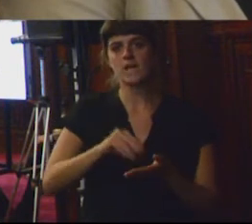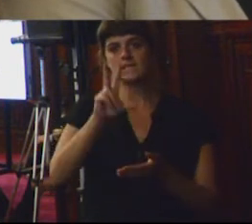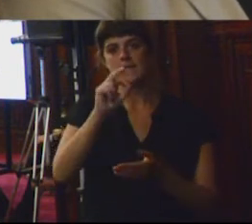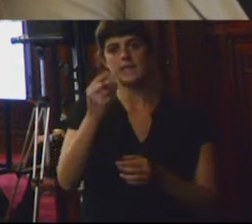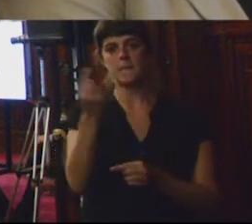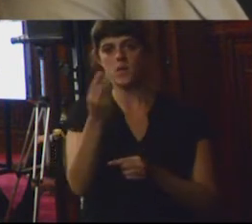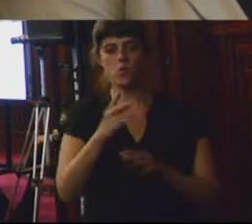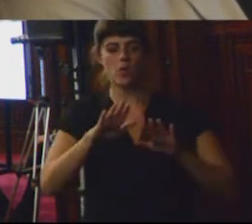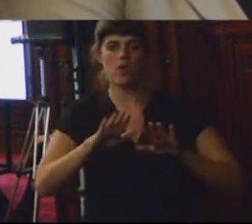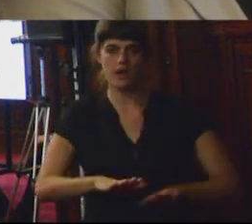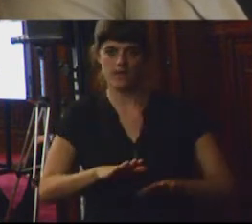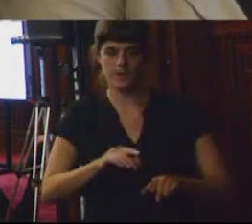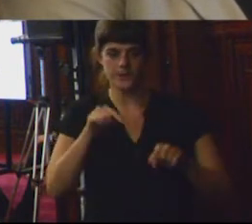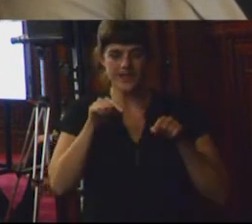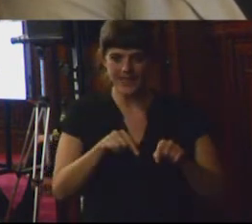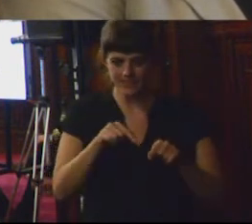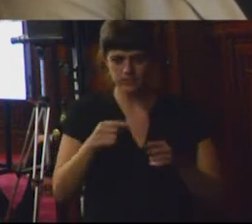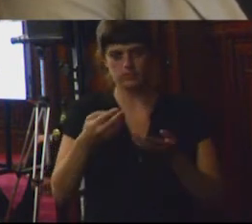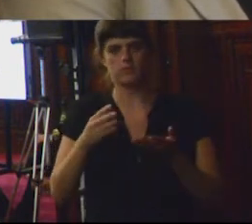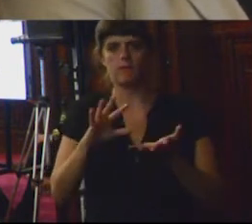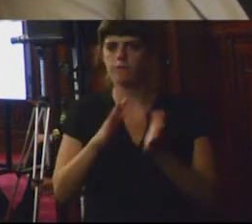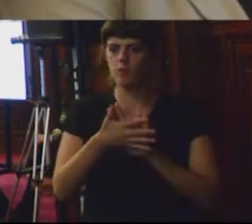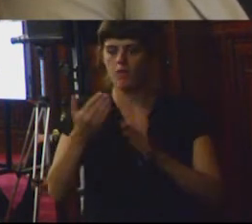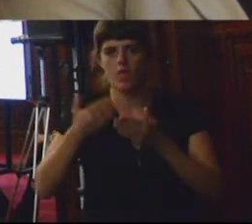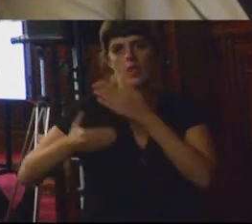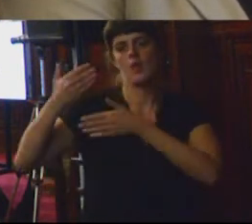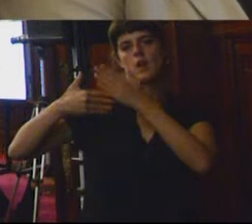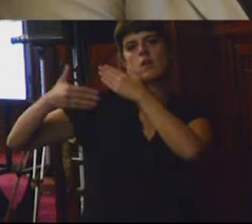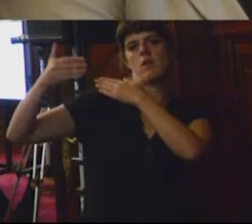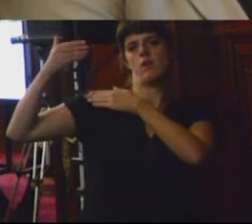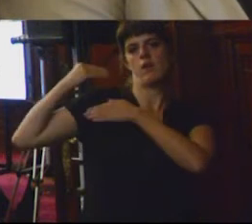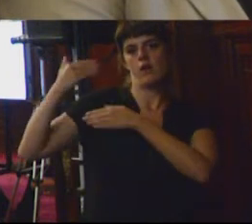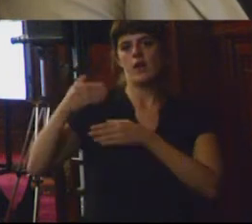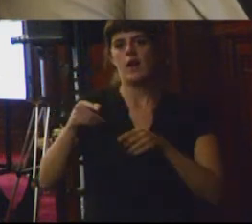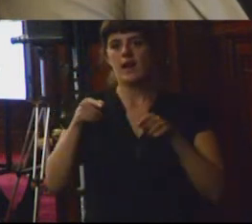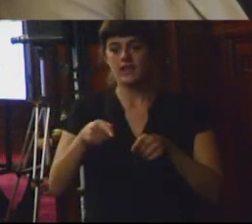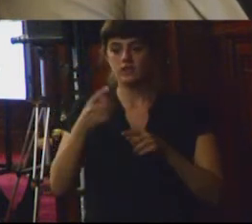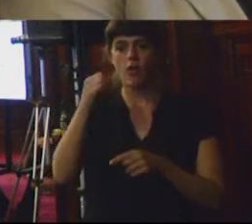minutos para almorzar, eso es una regresión y por analogía